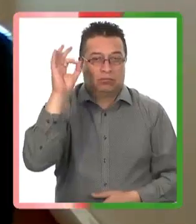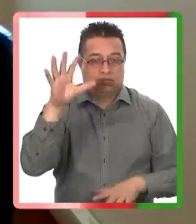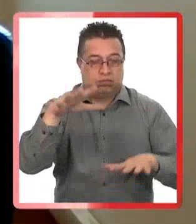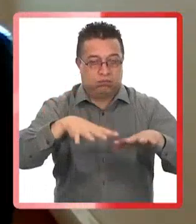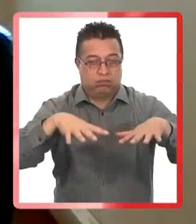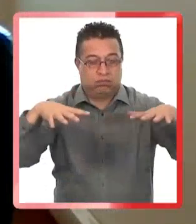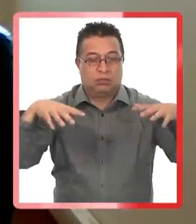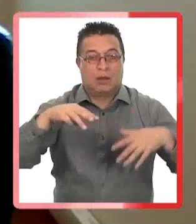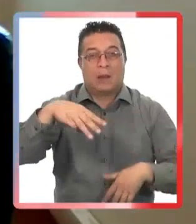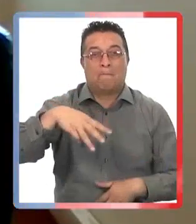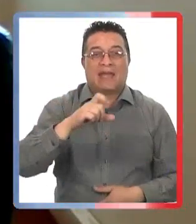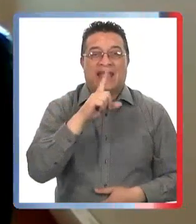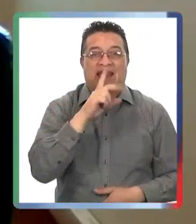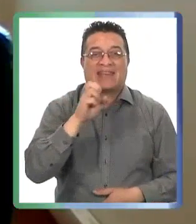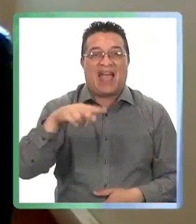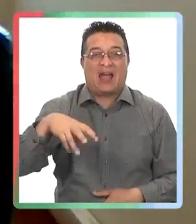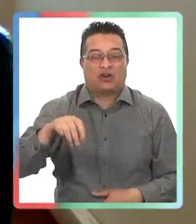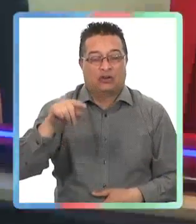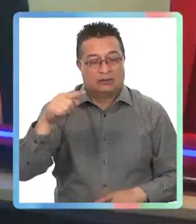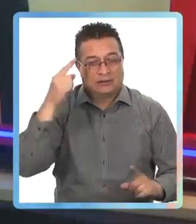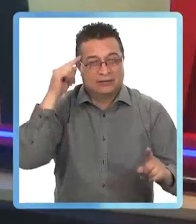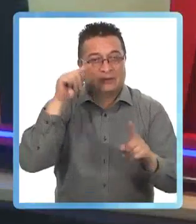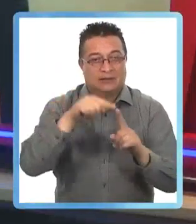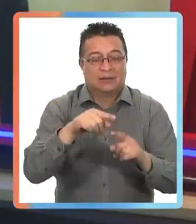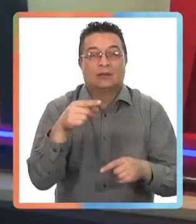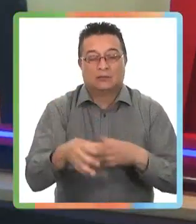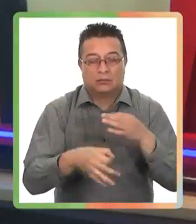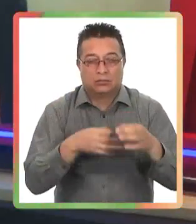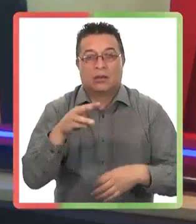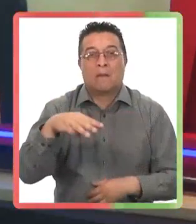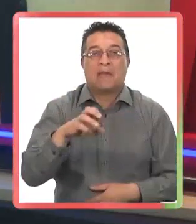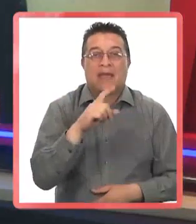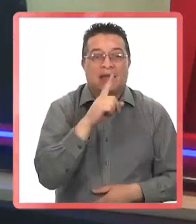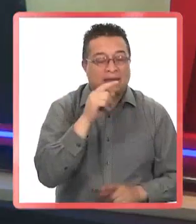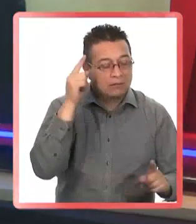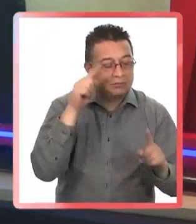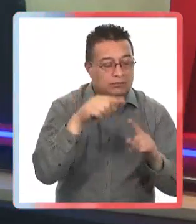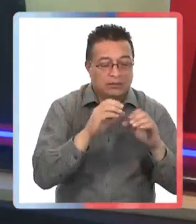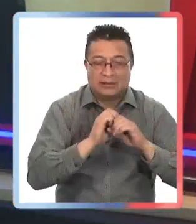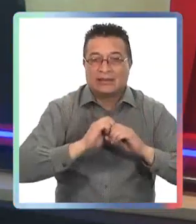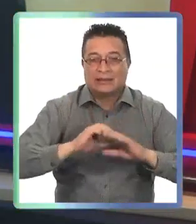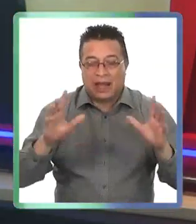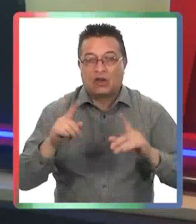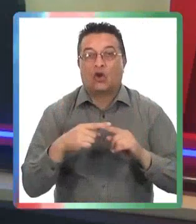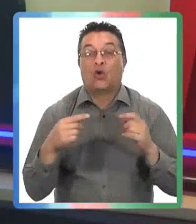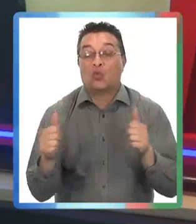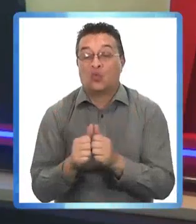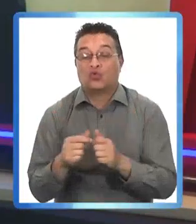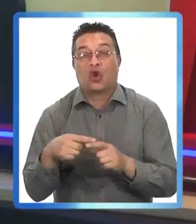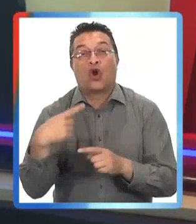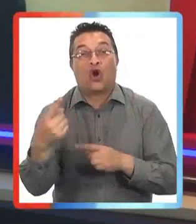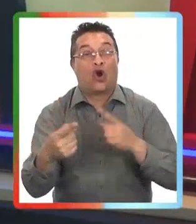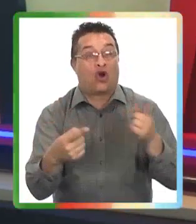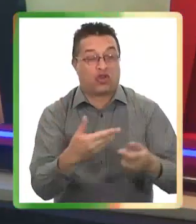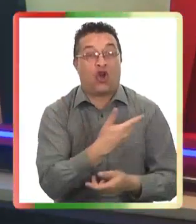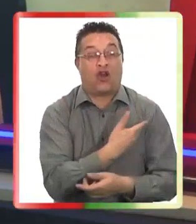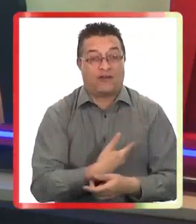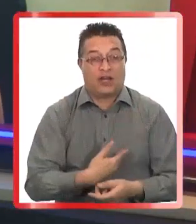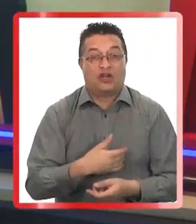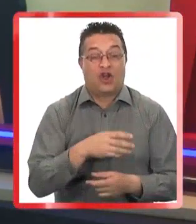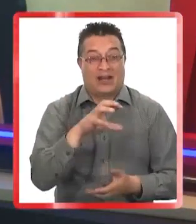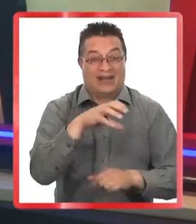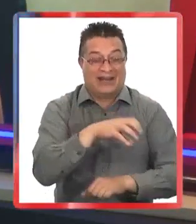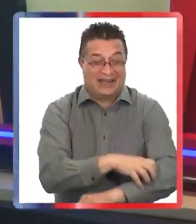justamente tiene ese propósito, ¿no? Poner por delante metas, definir en conjunto con otros gobiernos de la región y de España,